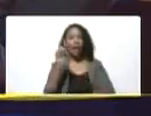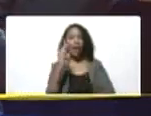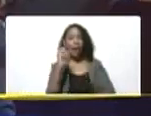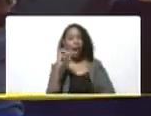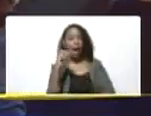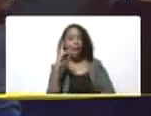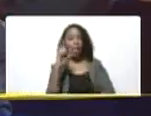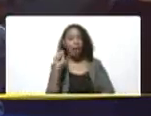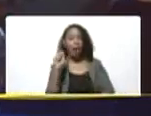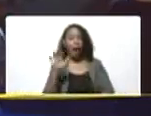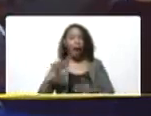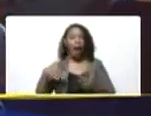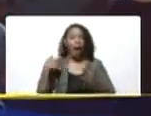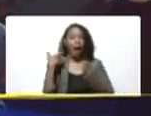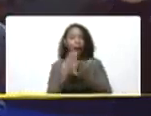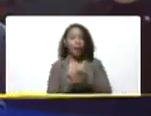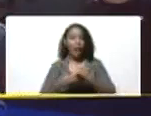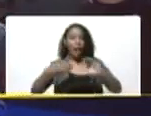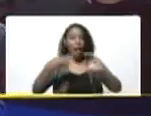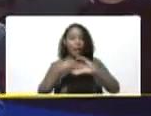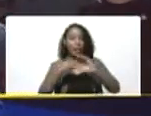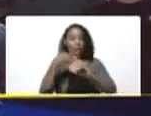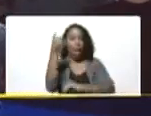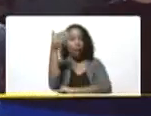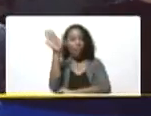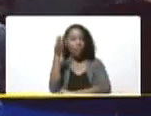a la altura del INSE, la bandera,